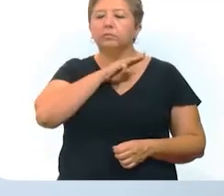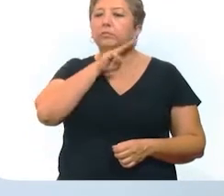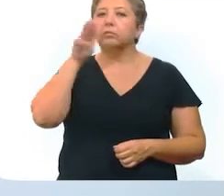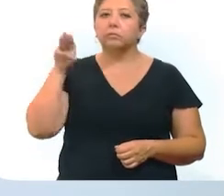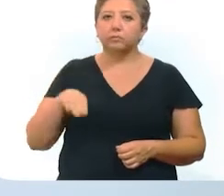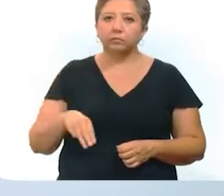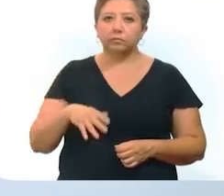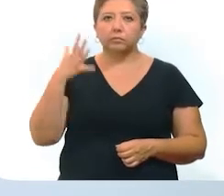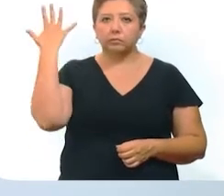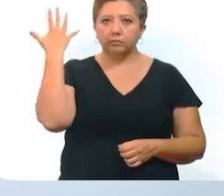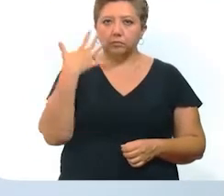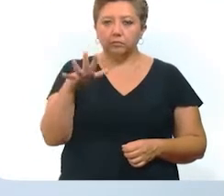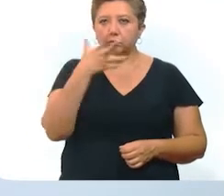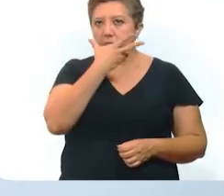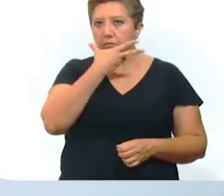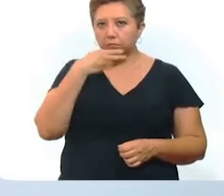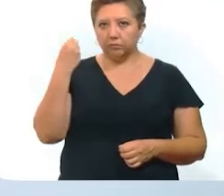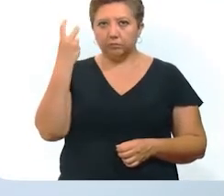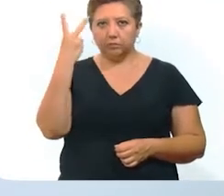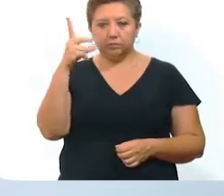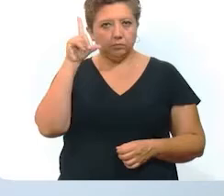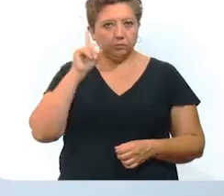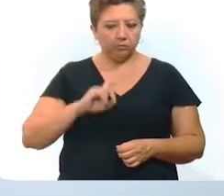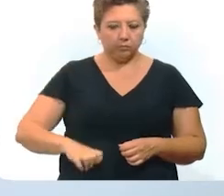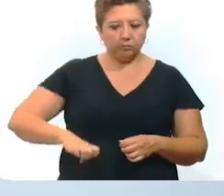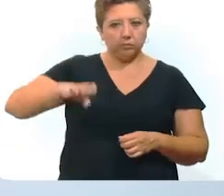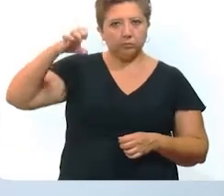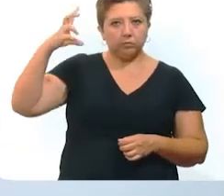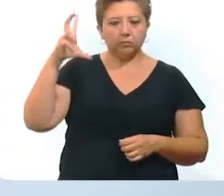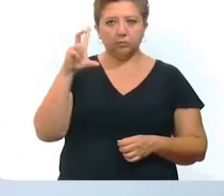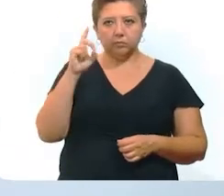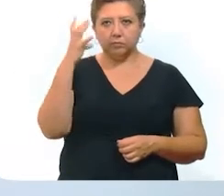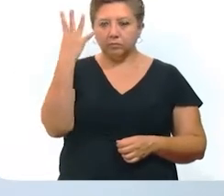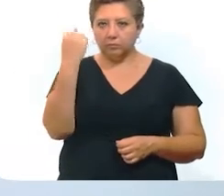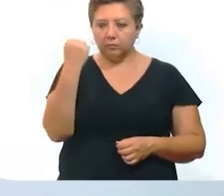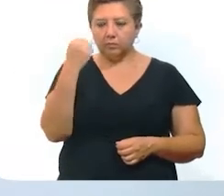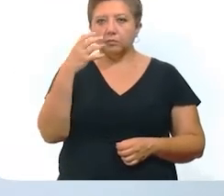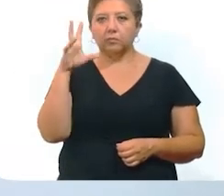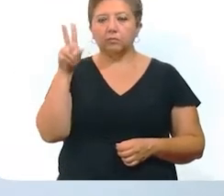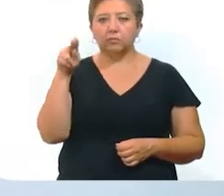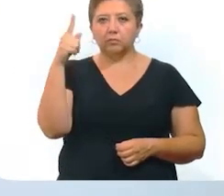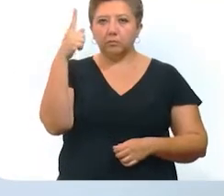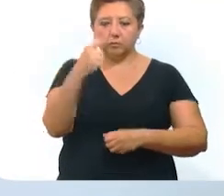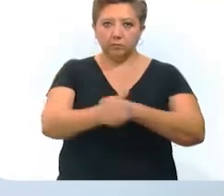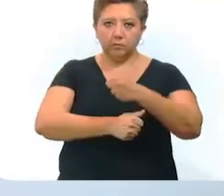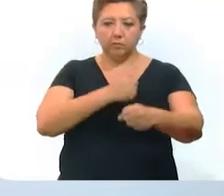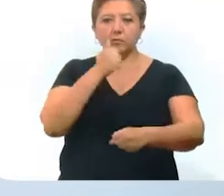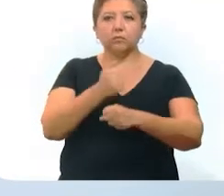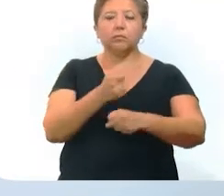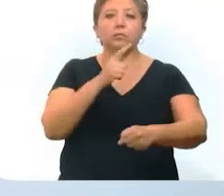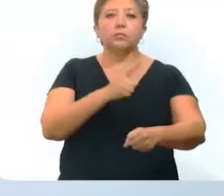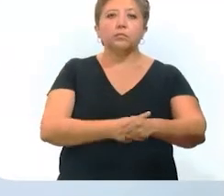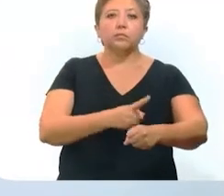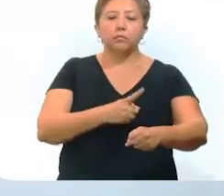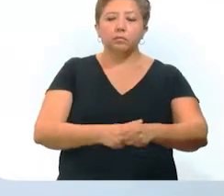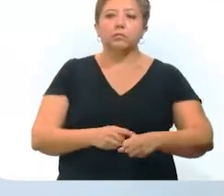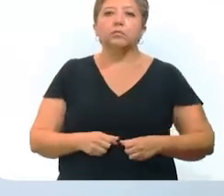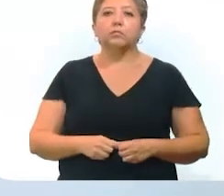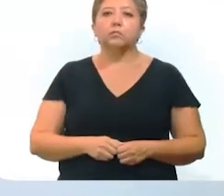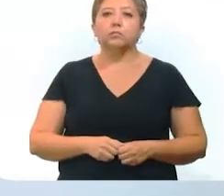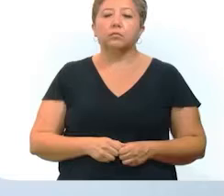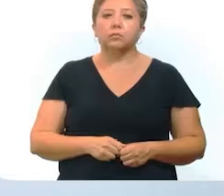fallecimientos. Son 10 hombres y 2 mujeres, de un rango de edad de 39 años a 81 años. Sus principales enfermedades